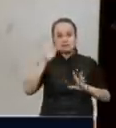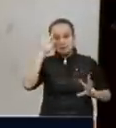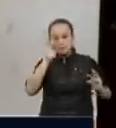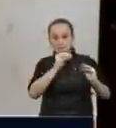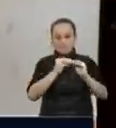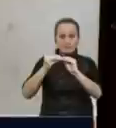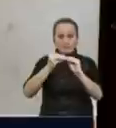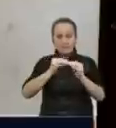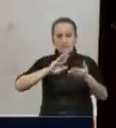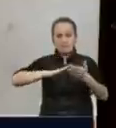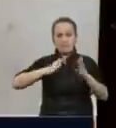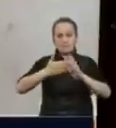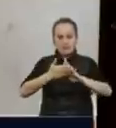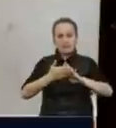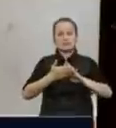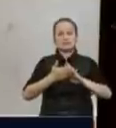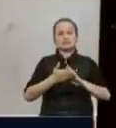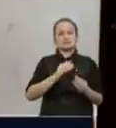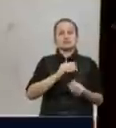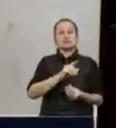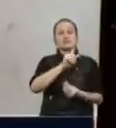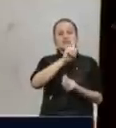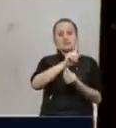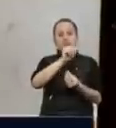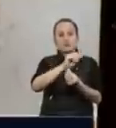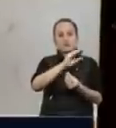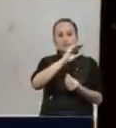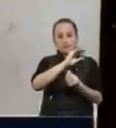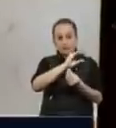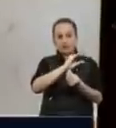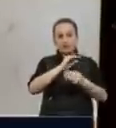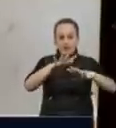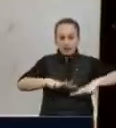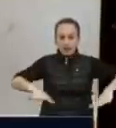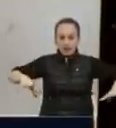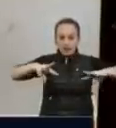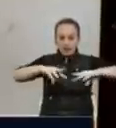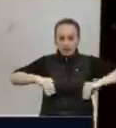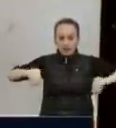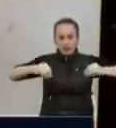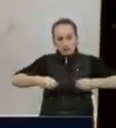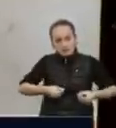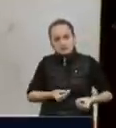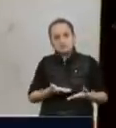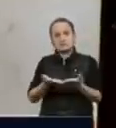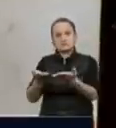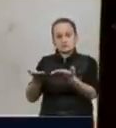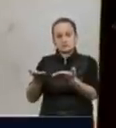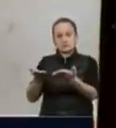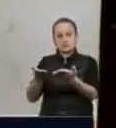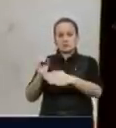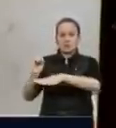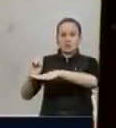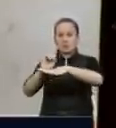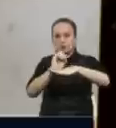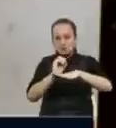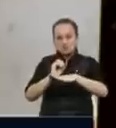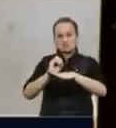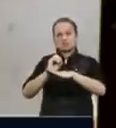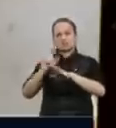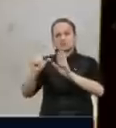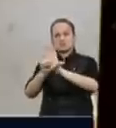con las FARC, que entregaron extensos territorios a otras organizaciones